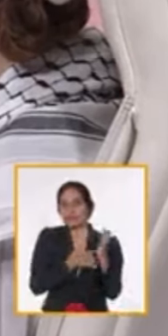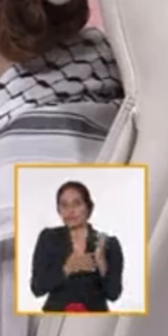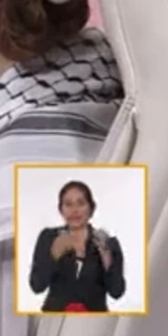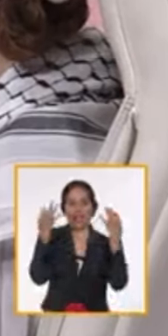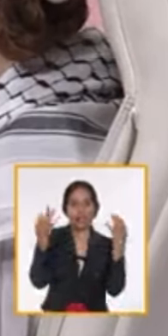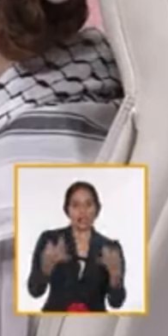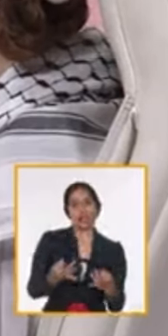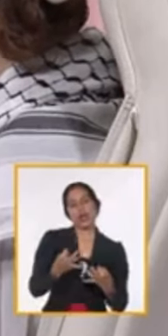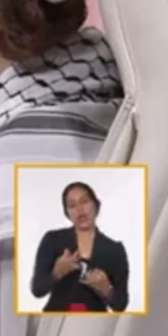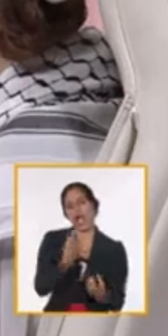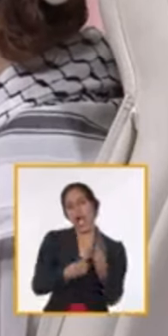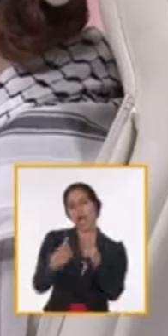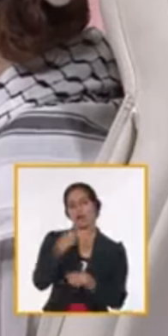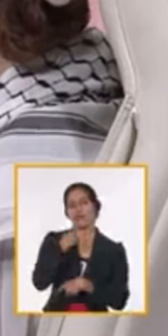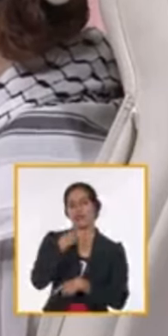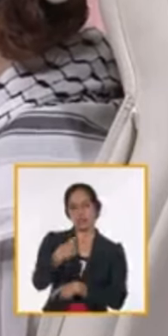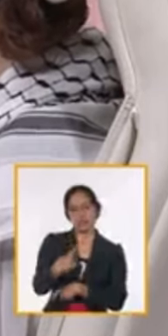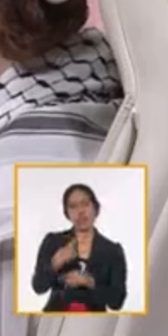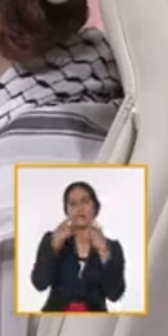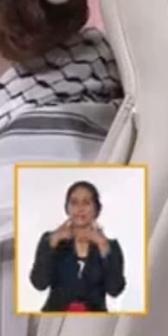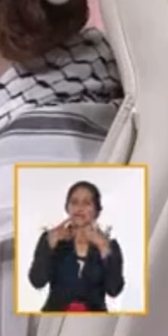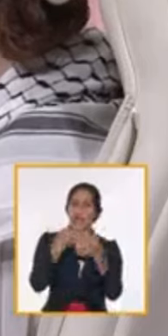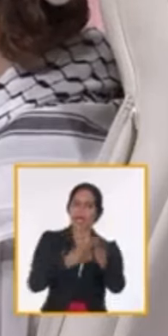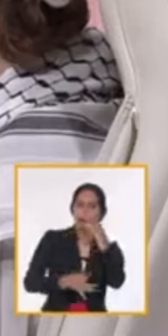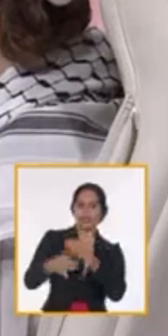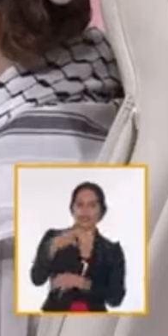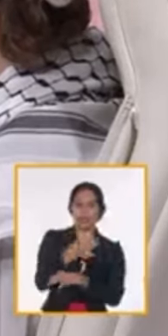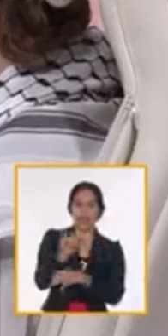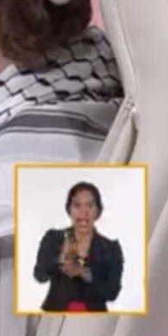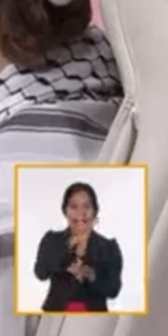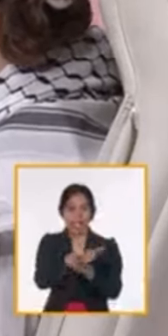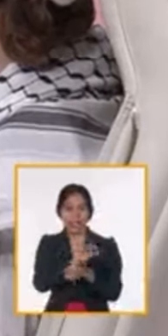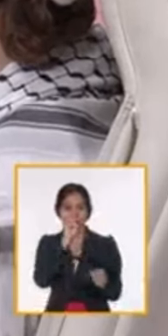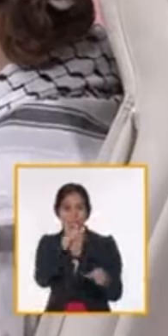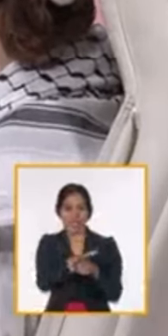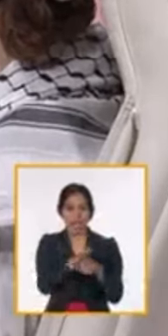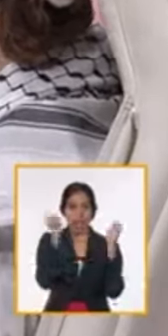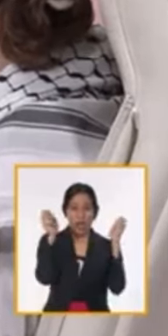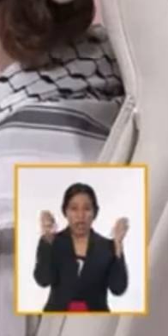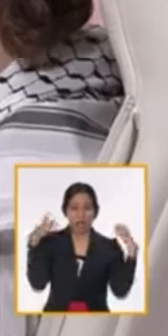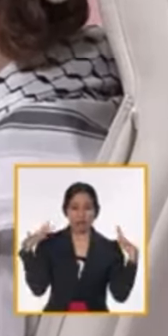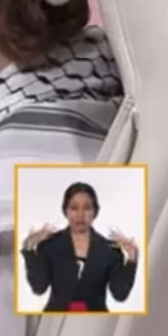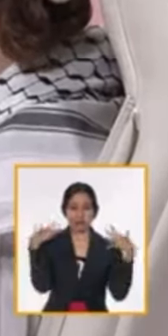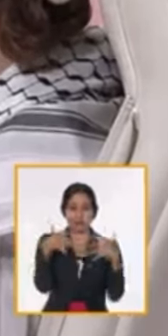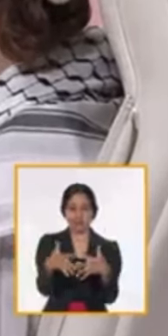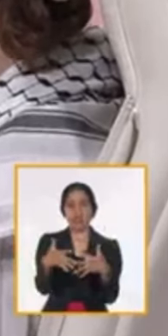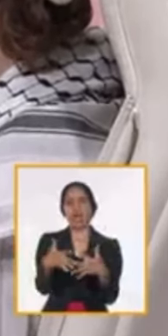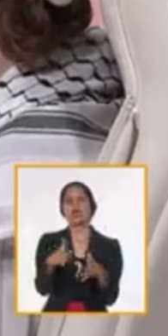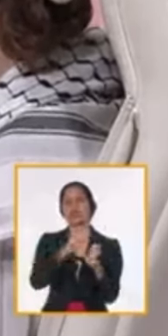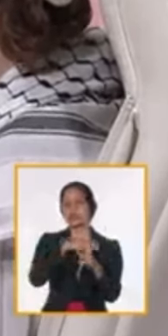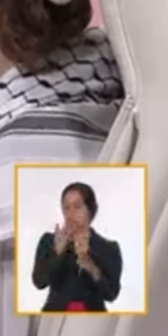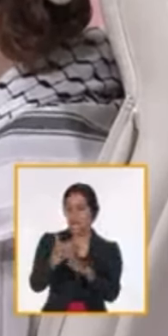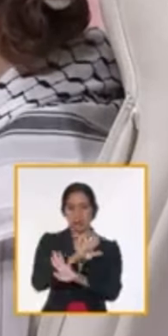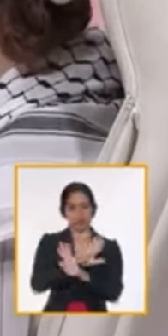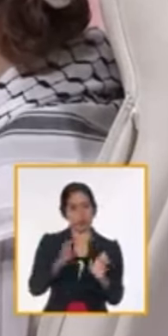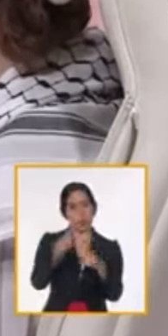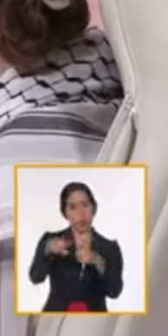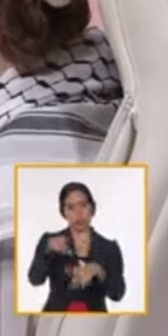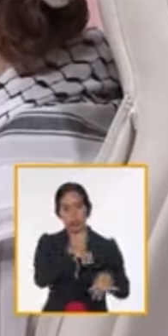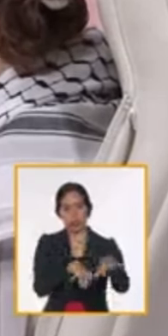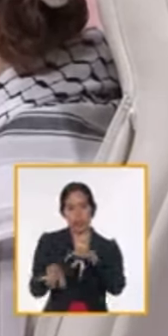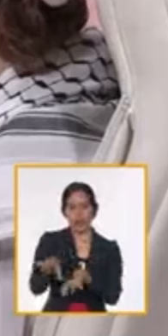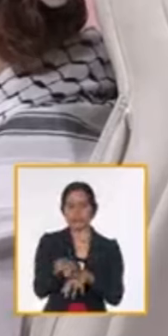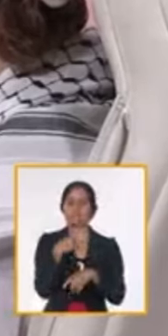hablar de eso, que ya antes de la gran manifestación de Columbia había habido otras expresiones ya en las universidades norteamericanas. ¿Por